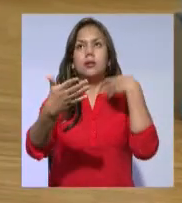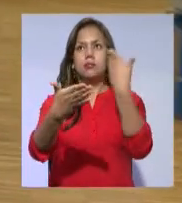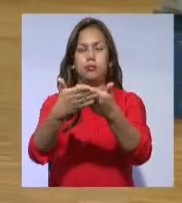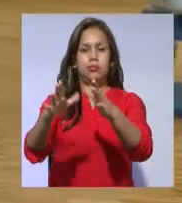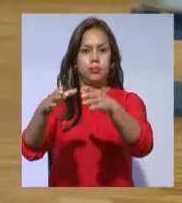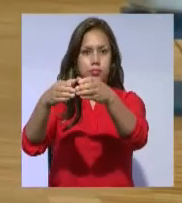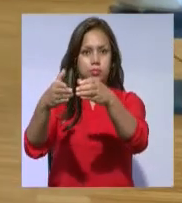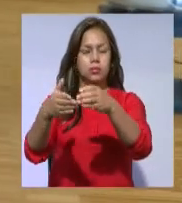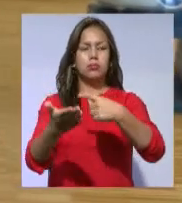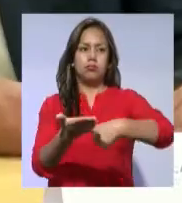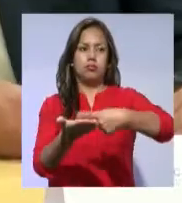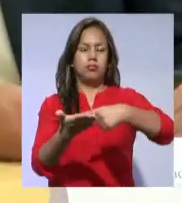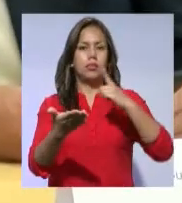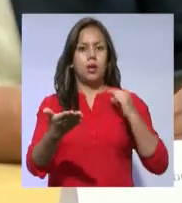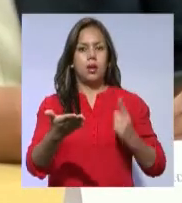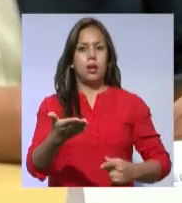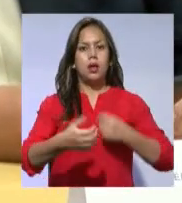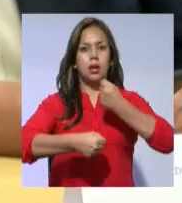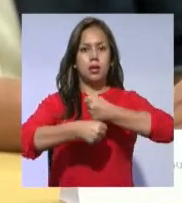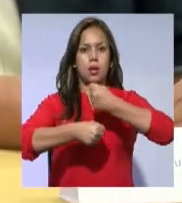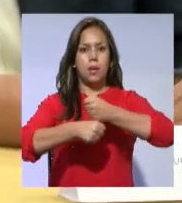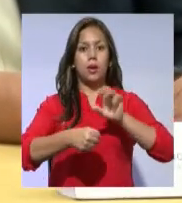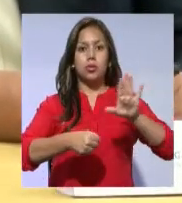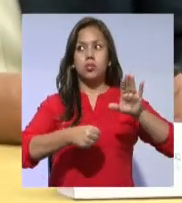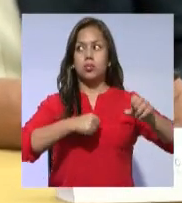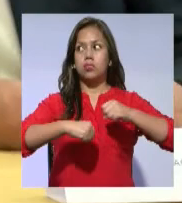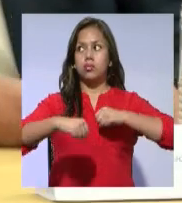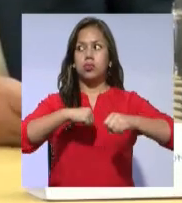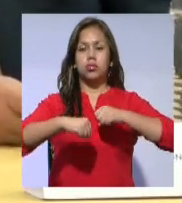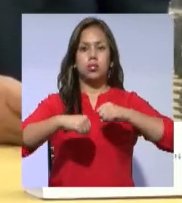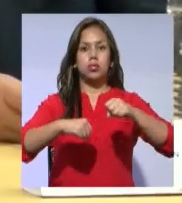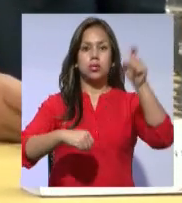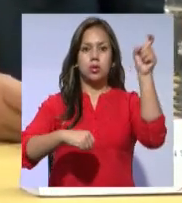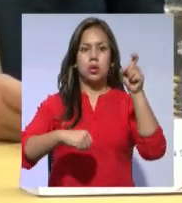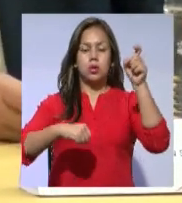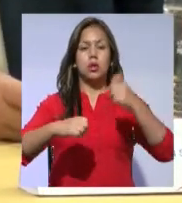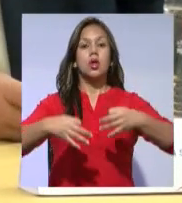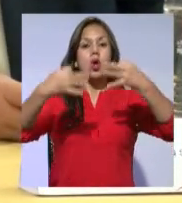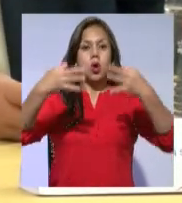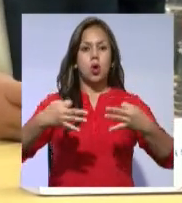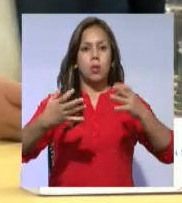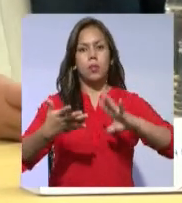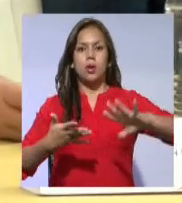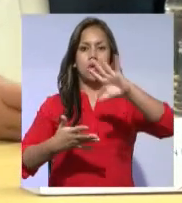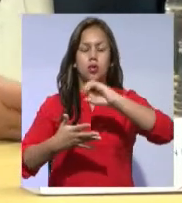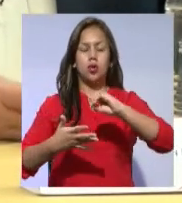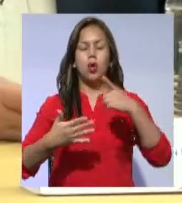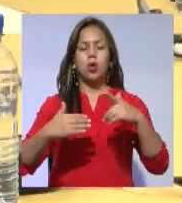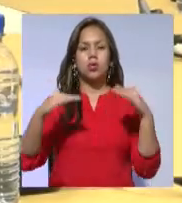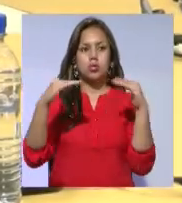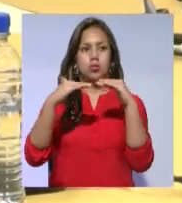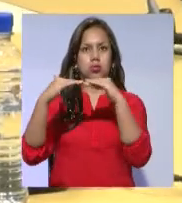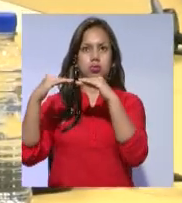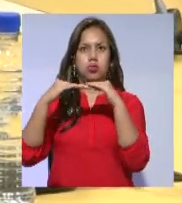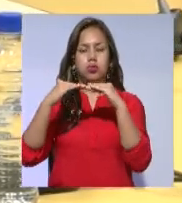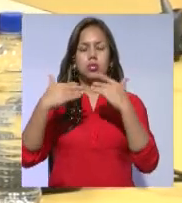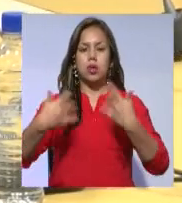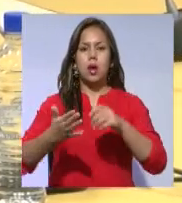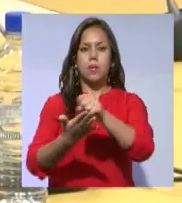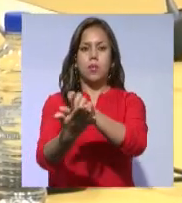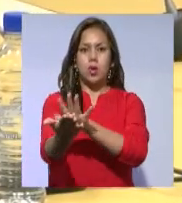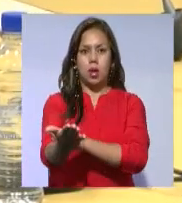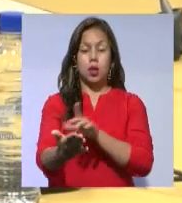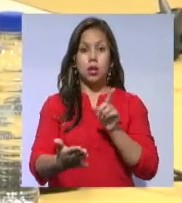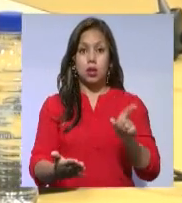primer momento detalló el trabajo realizado durante su gestión y aseguró haber cumplido con todos los parámetros establecidos en el proyecto en